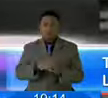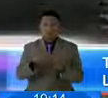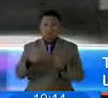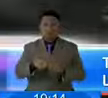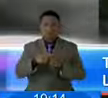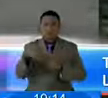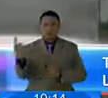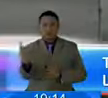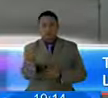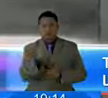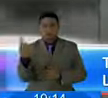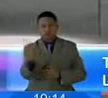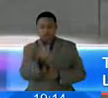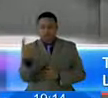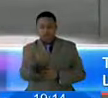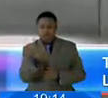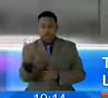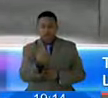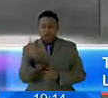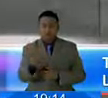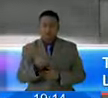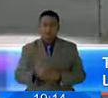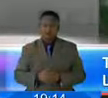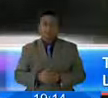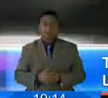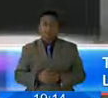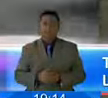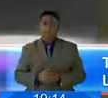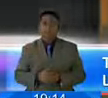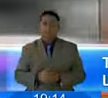en esta intersección.